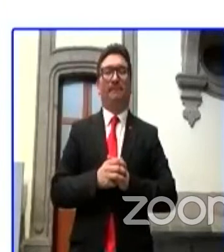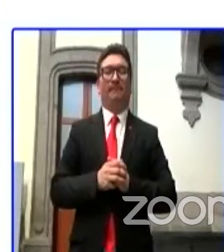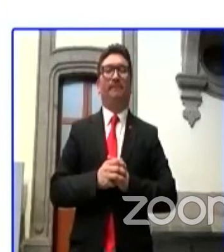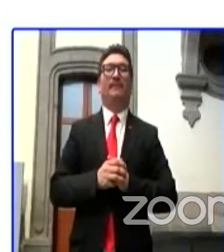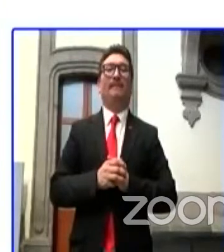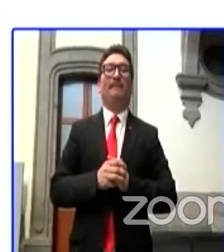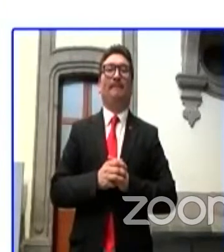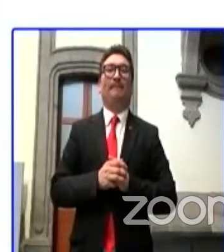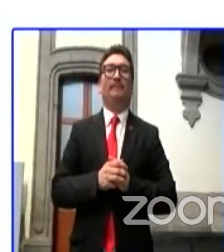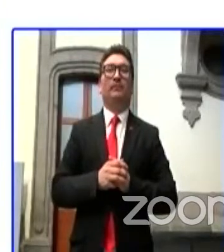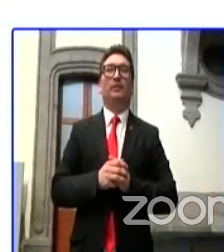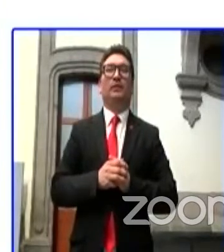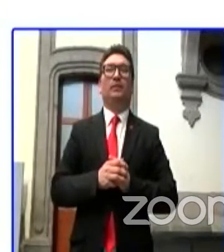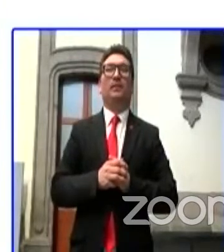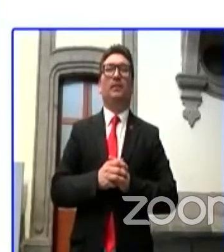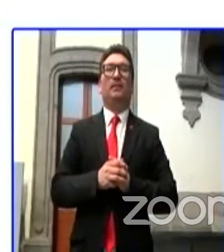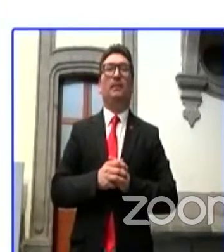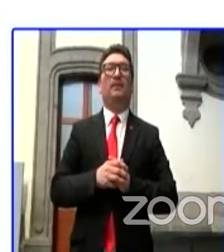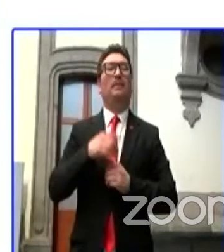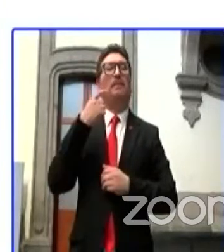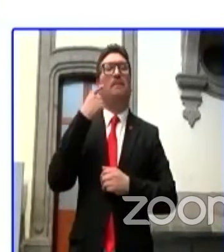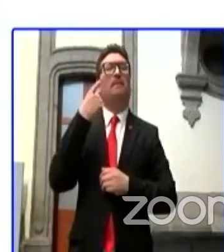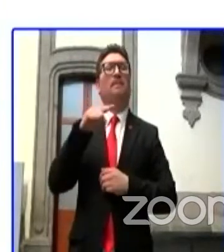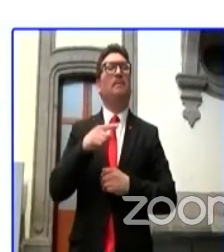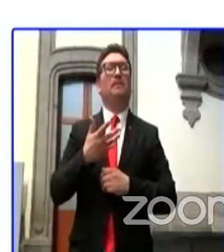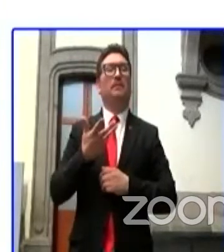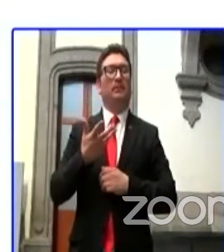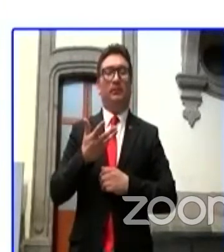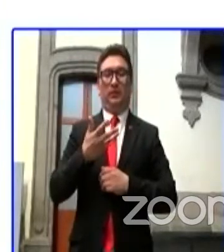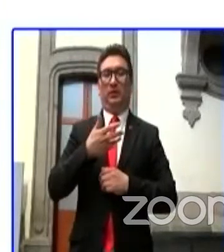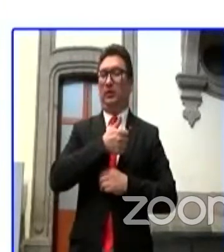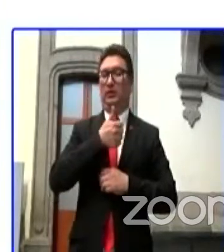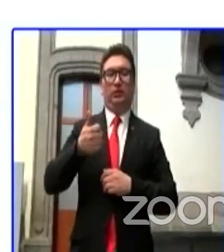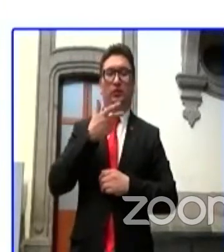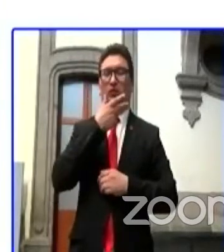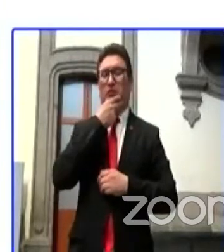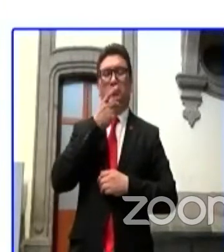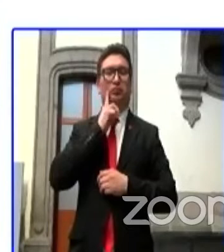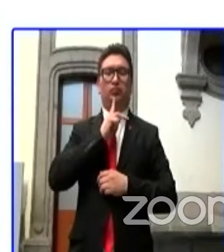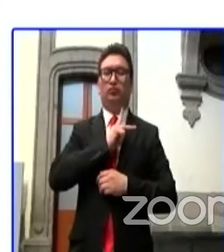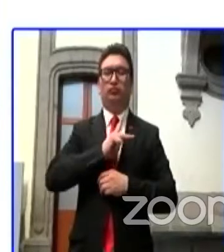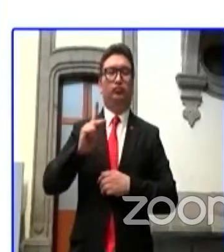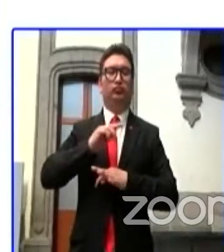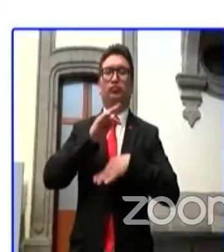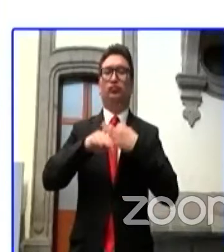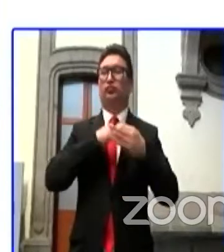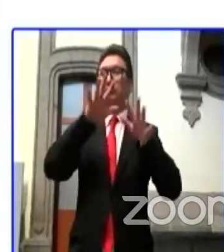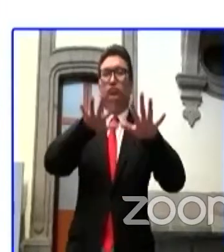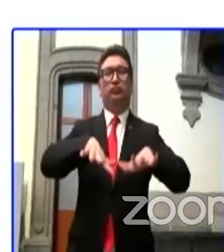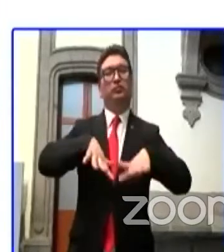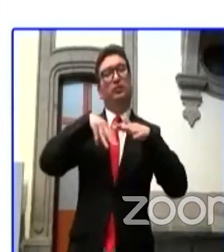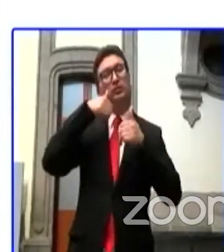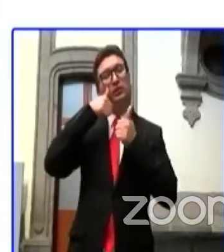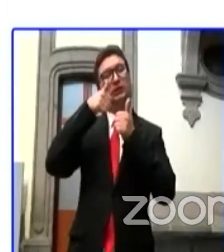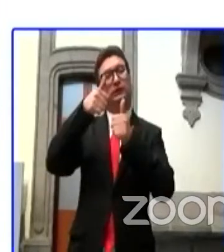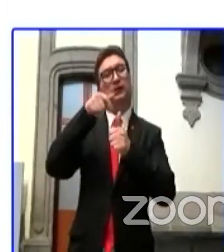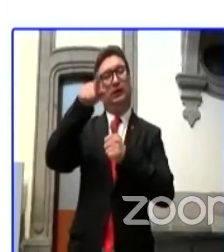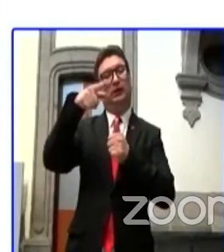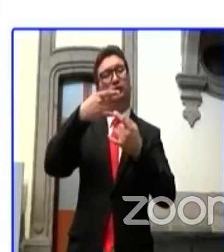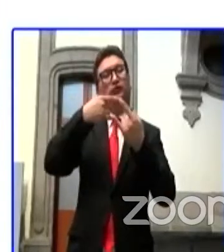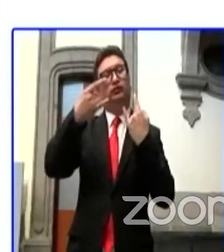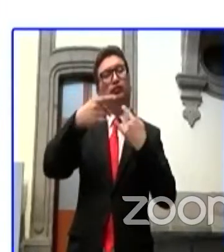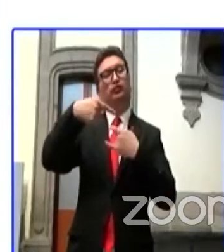concisas posibles, a efecto de que pues las y los participantes puedan escuchar la experiencia de estos